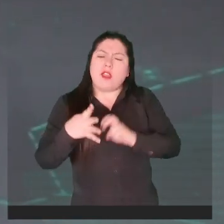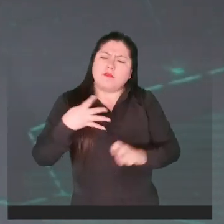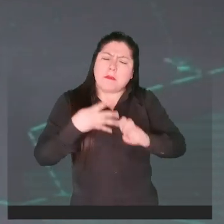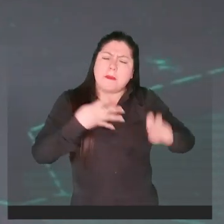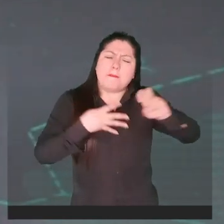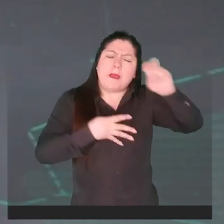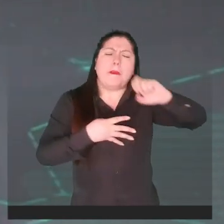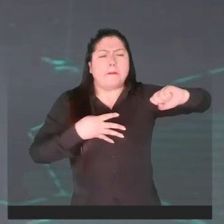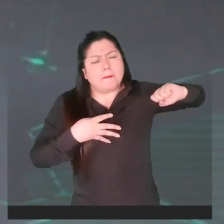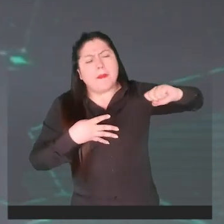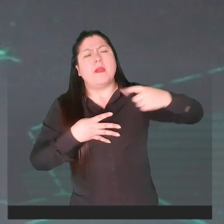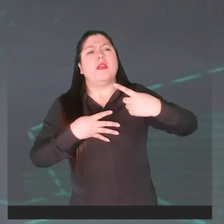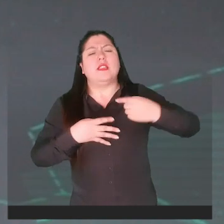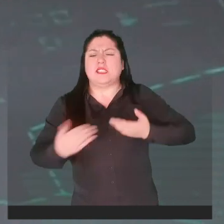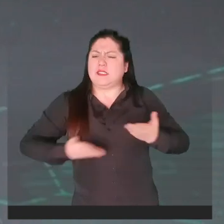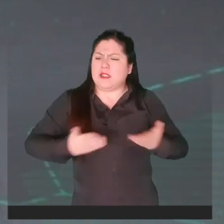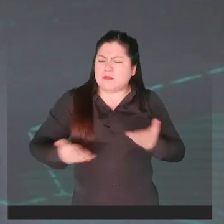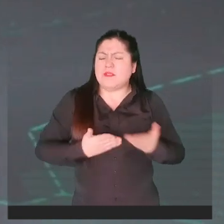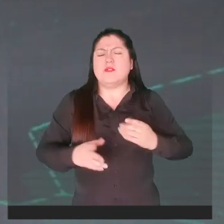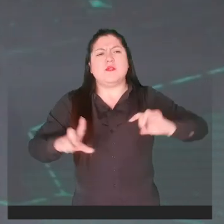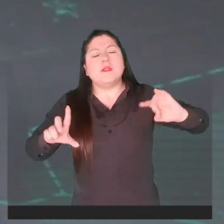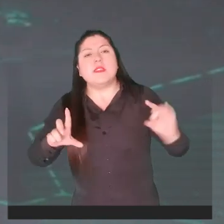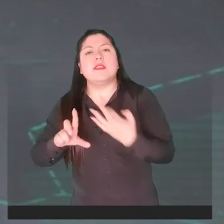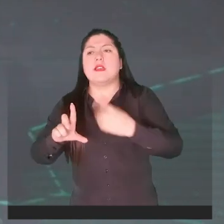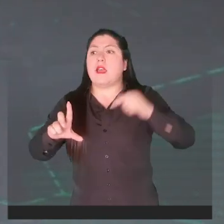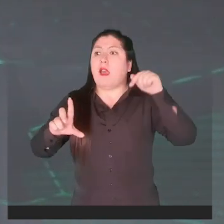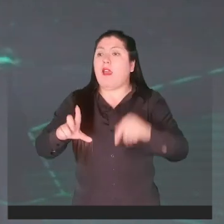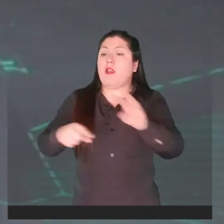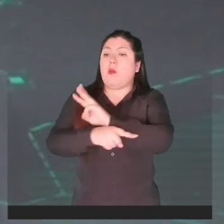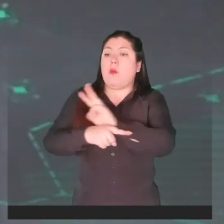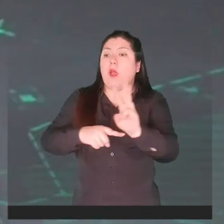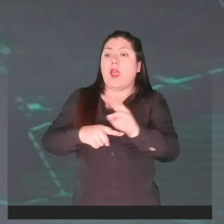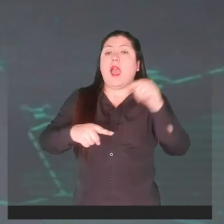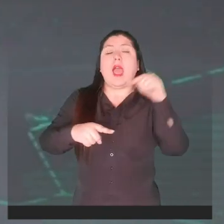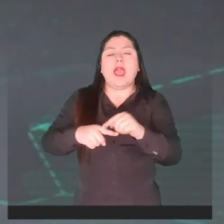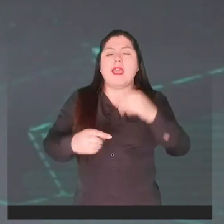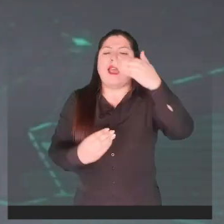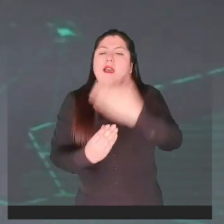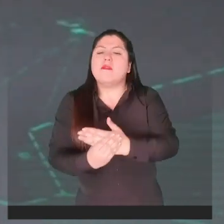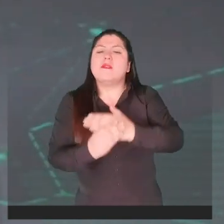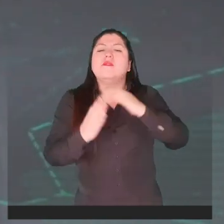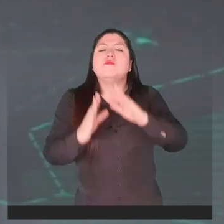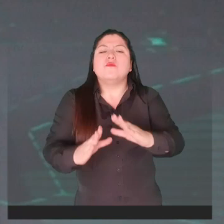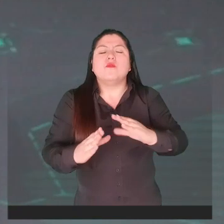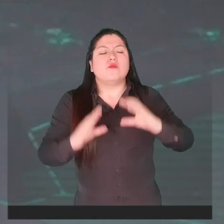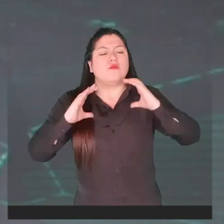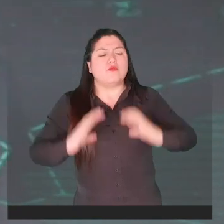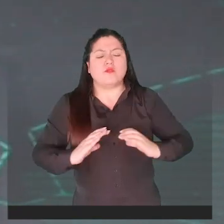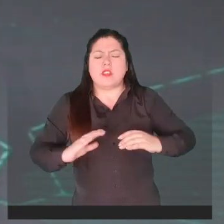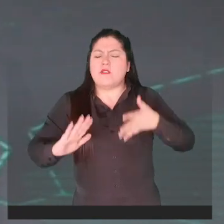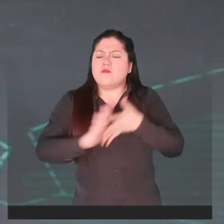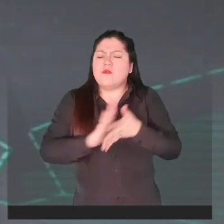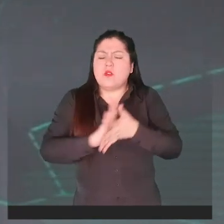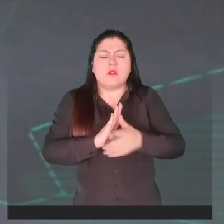habilitan los servicios ciudadanos y empezamos una plataforma que será la carpeta ciudadana única de bases